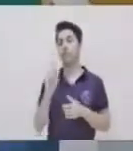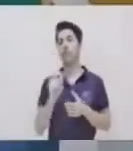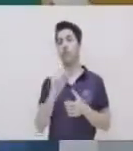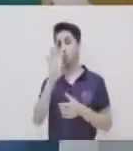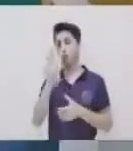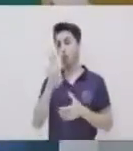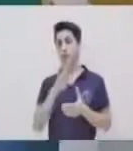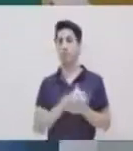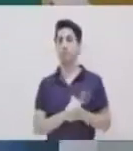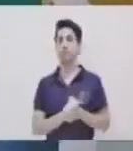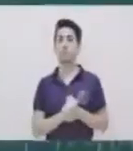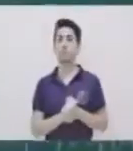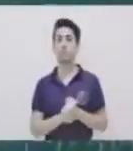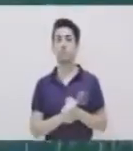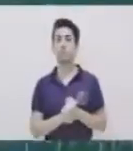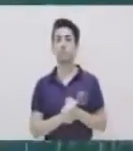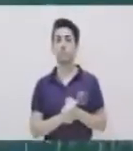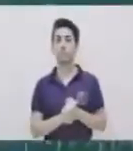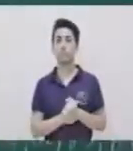Dividido 4.